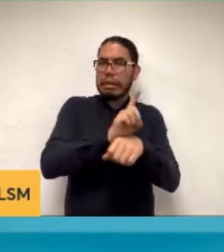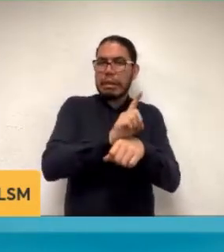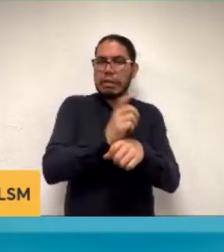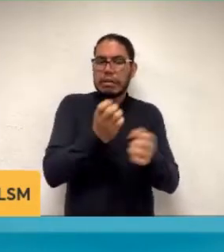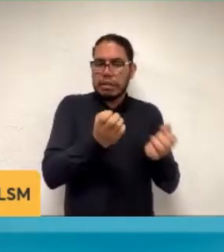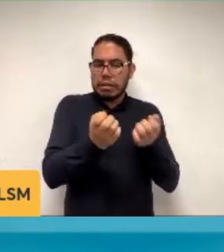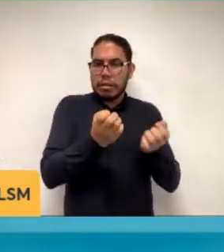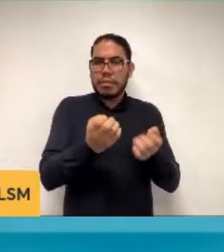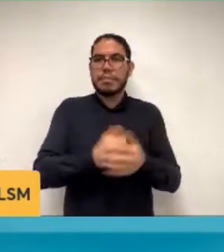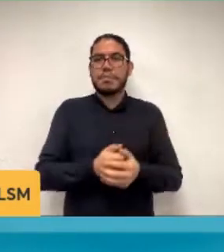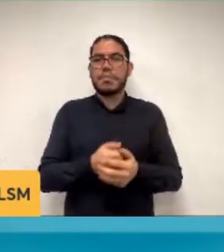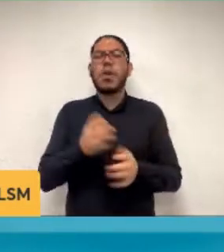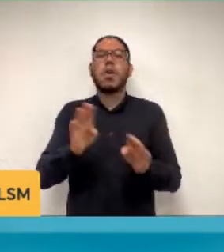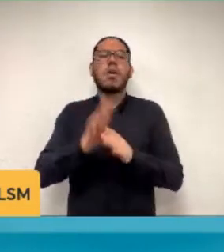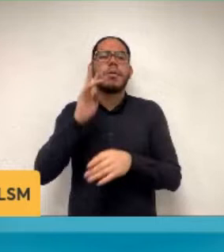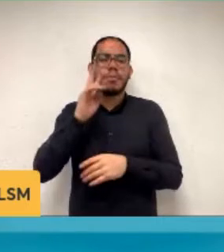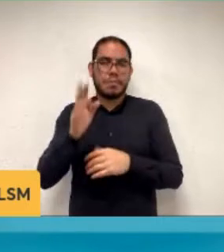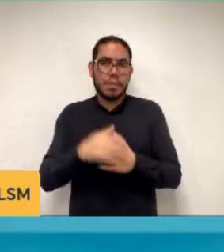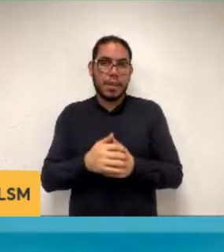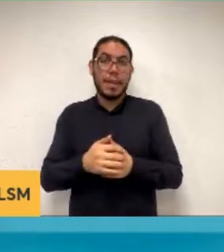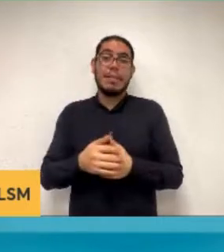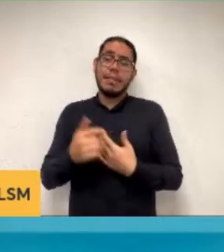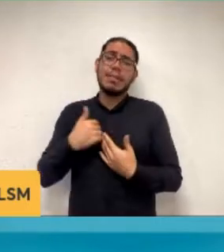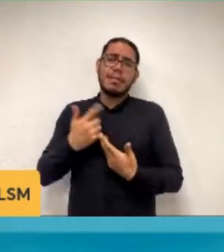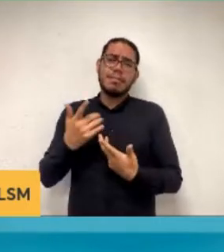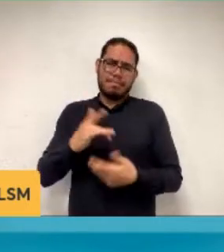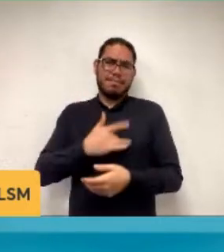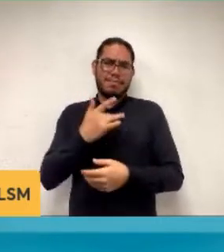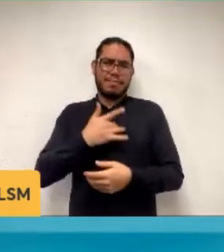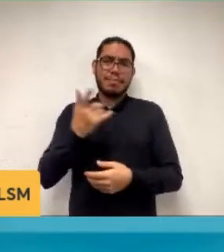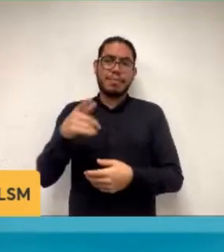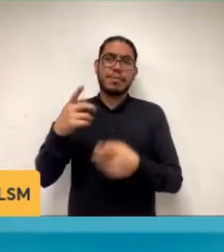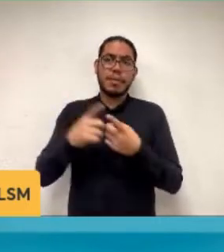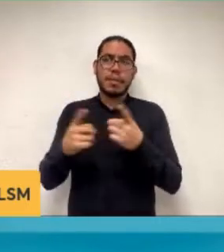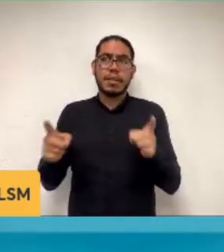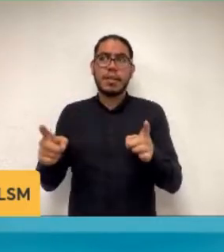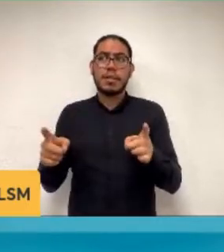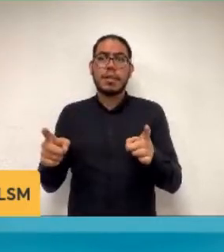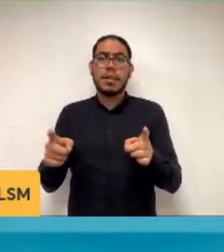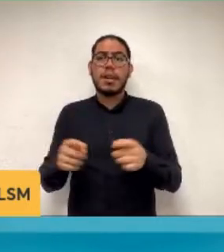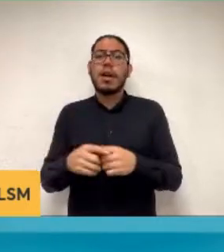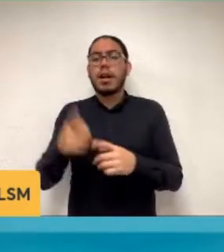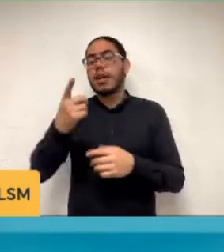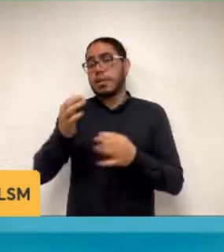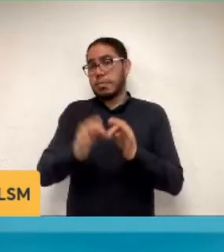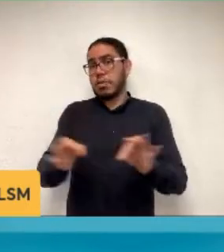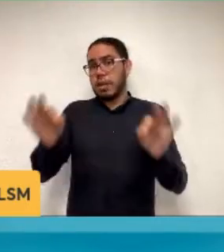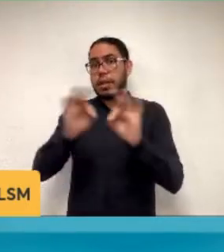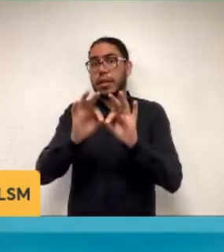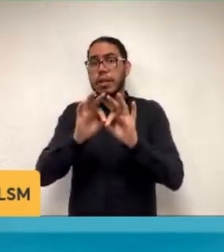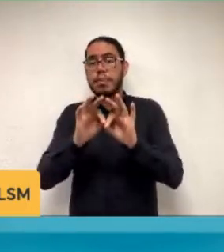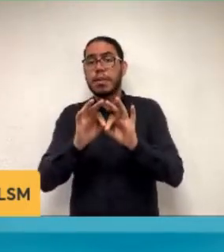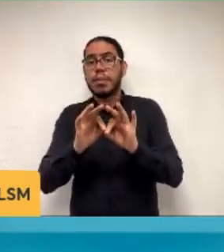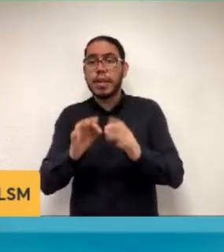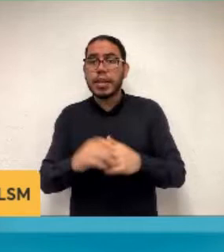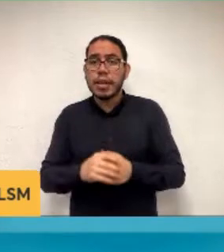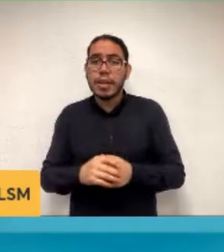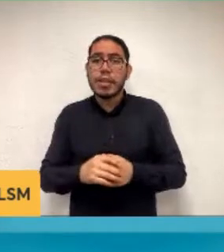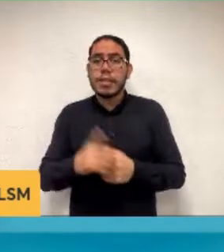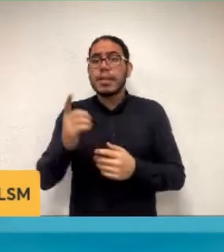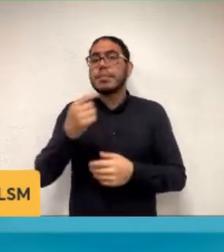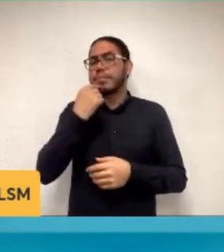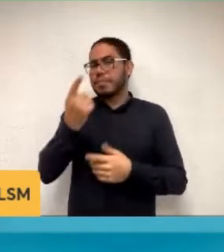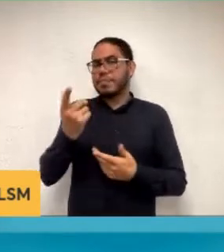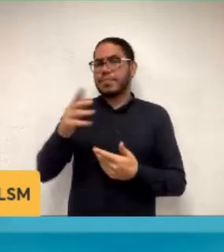ves, Shab? Sí, también me suena eso. Digo, el desarrollo del capital social es muy importante. Ya lo decía justamente nuestra